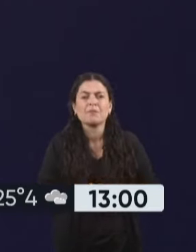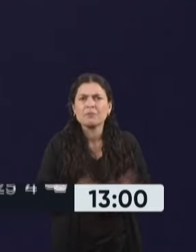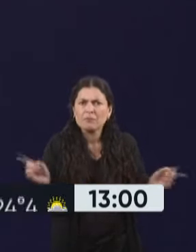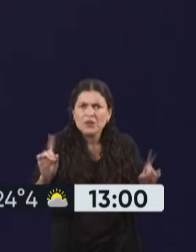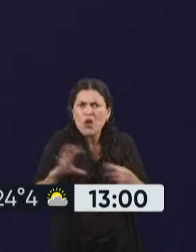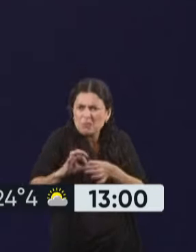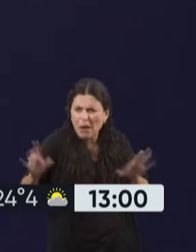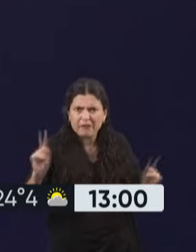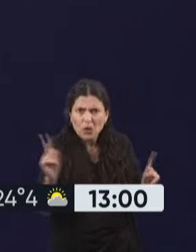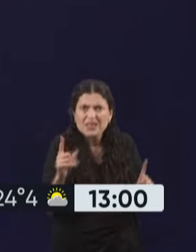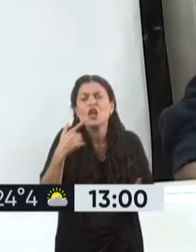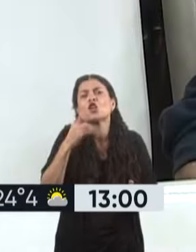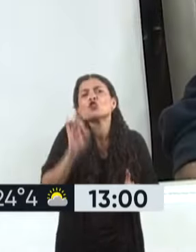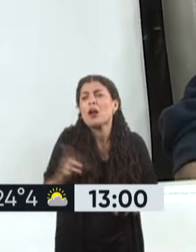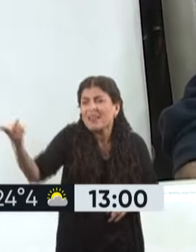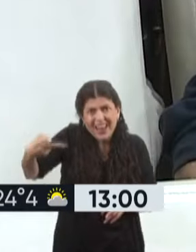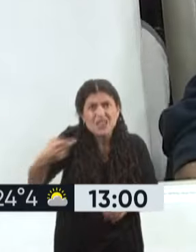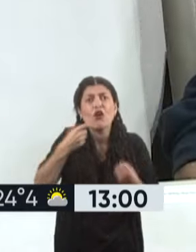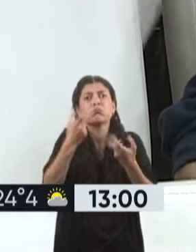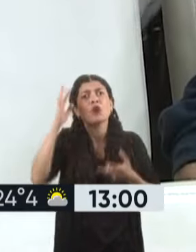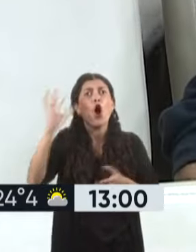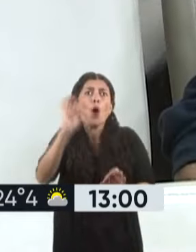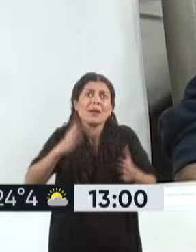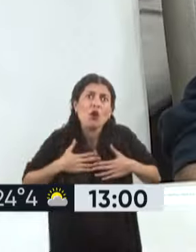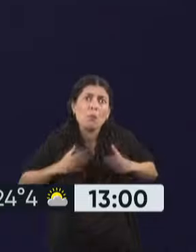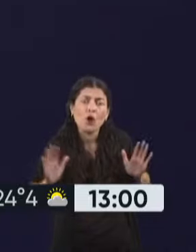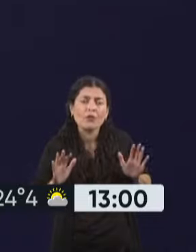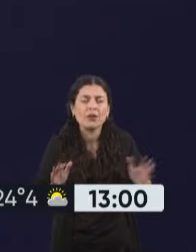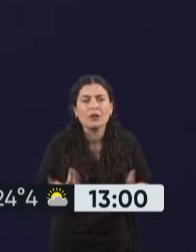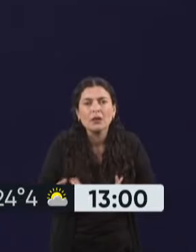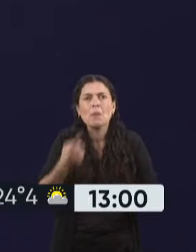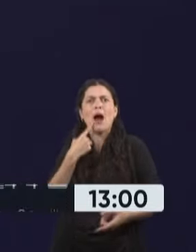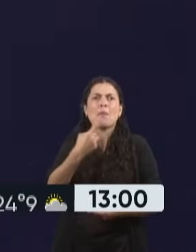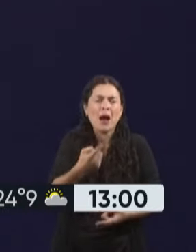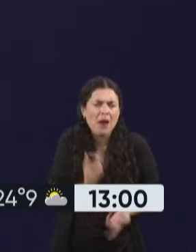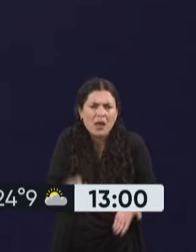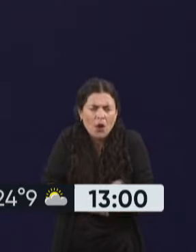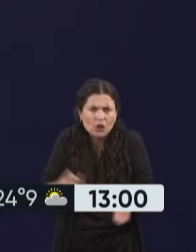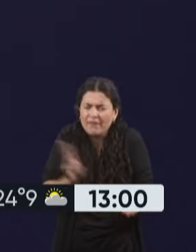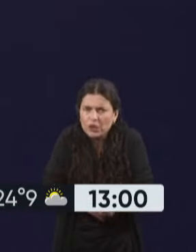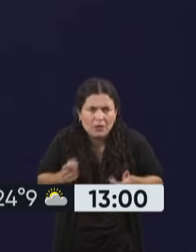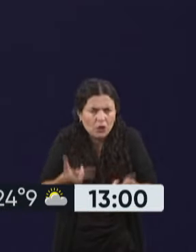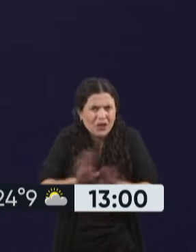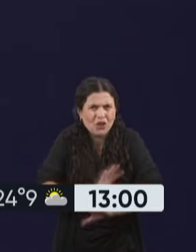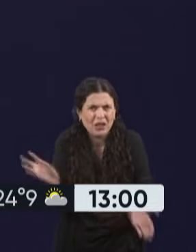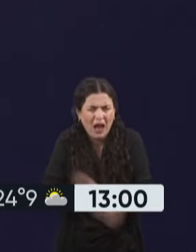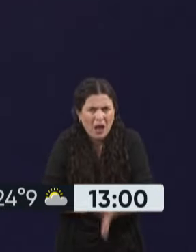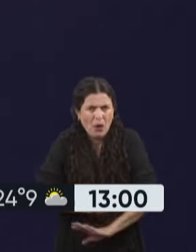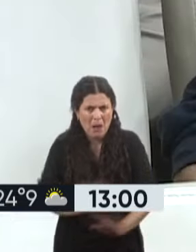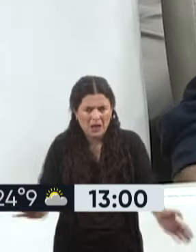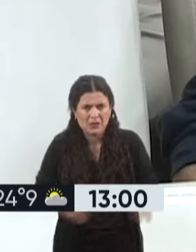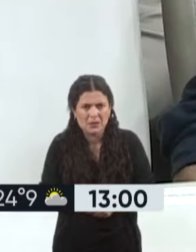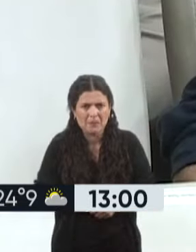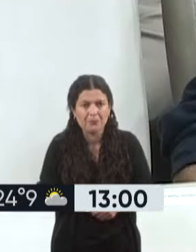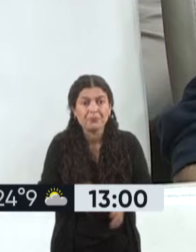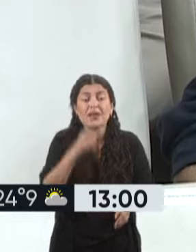postura. Pero el gobierno, perdón, pero para que se entienda, el gobierno dice que es un hecho... Gallardo, ¿me das vueltas sobre lo mismo? ¿Qué querés que te diga? Pero digo, el gobierno dice que es